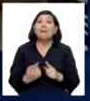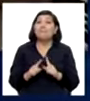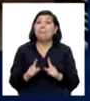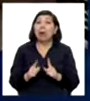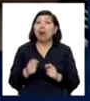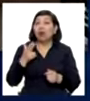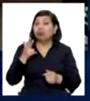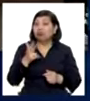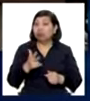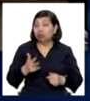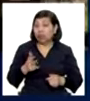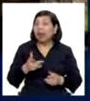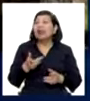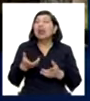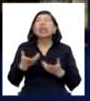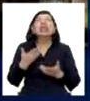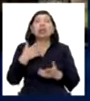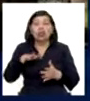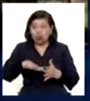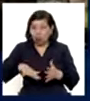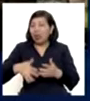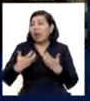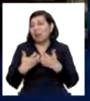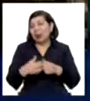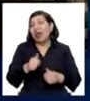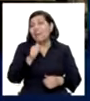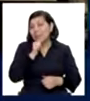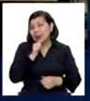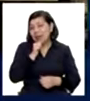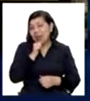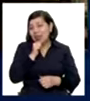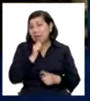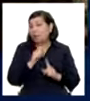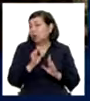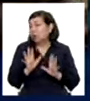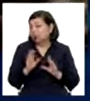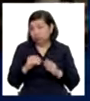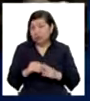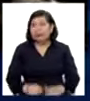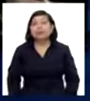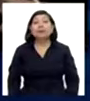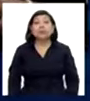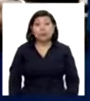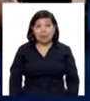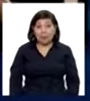la ferroviaria. Todas son empresas privadas, ¿verdad? Todas son empresas privadas que tiene la concesión,